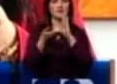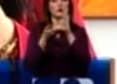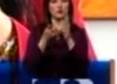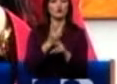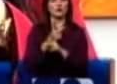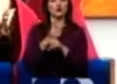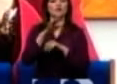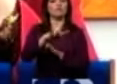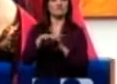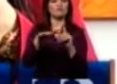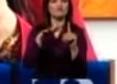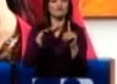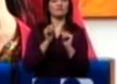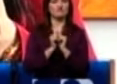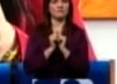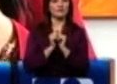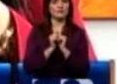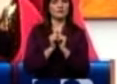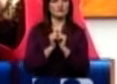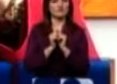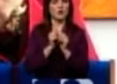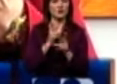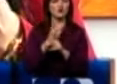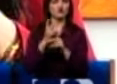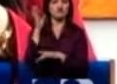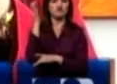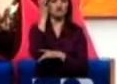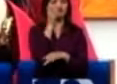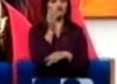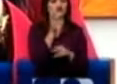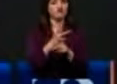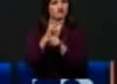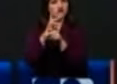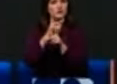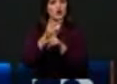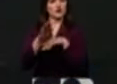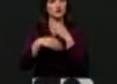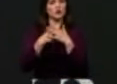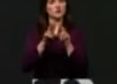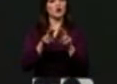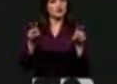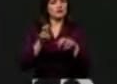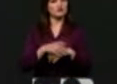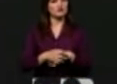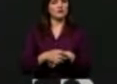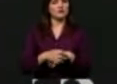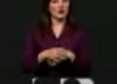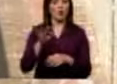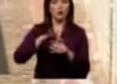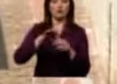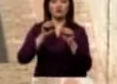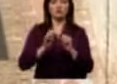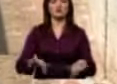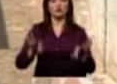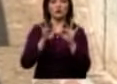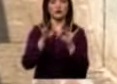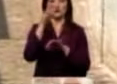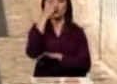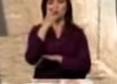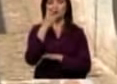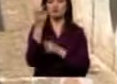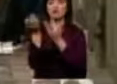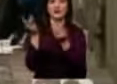protección ambiental, como como producto verde, como hotel verde, etc. Su voto cuenta. Quito como ciudad, los hoteles por